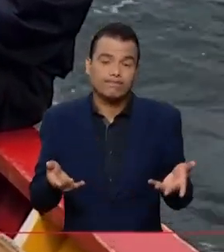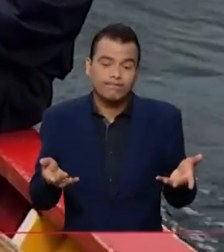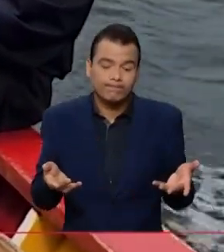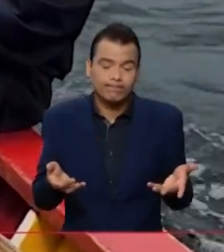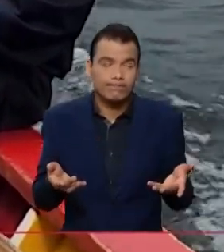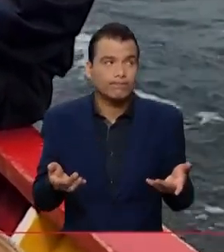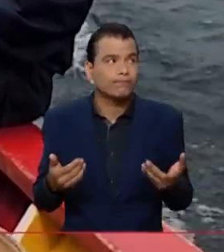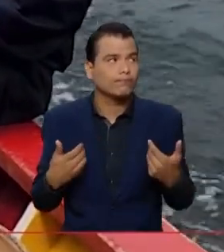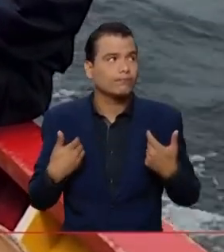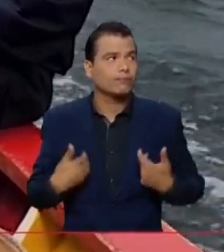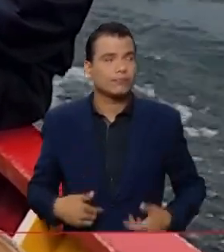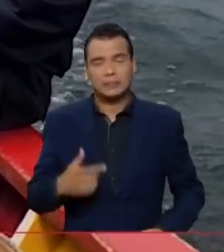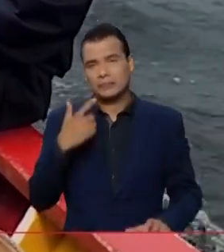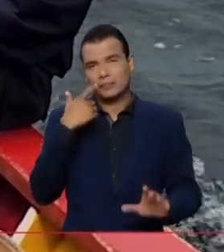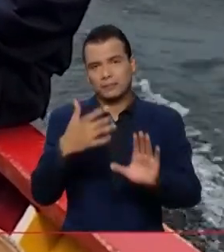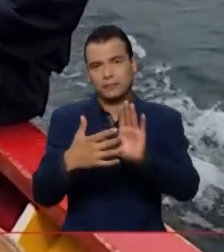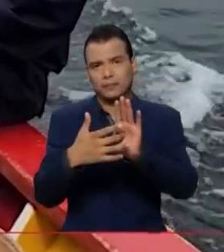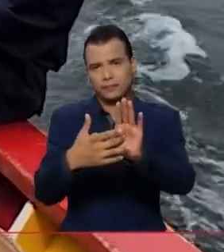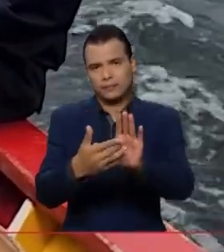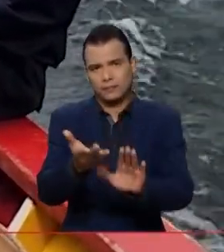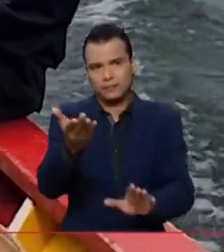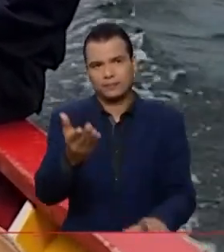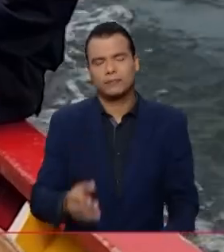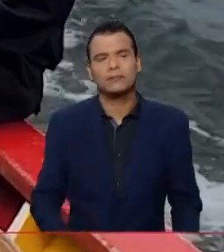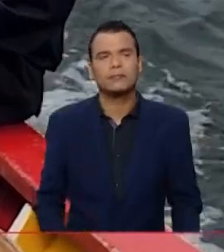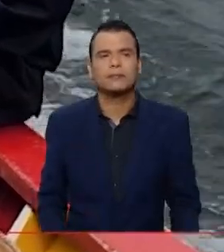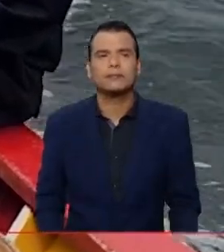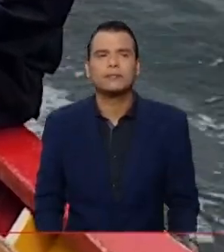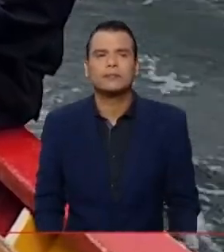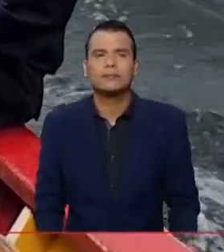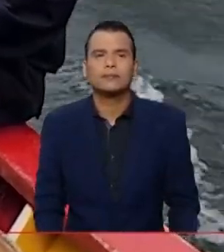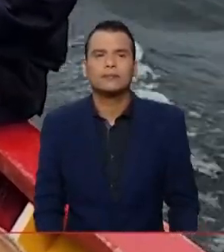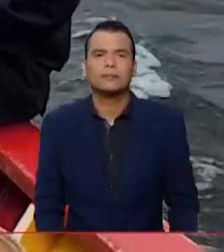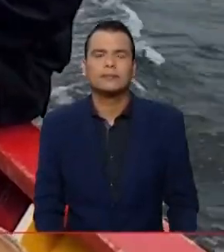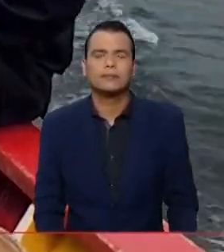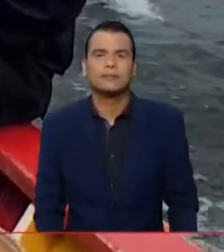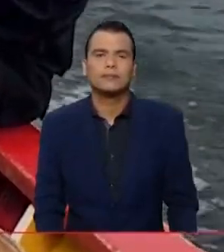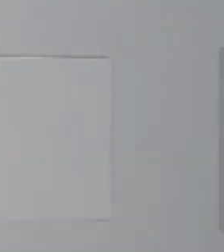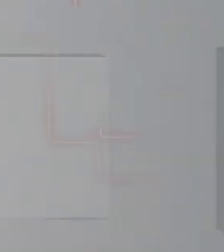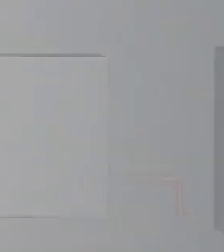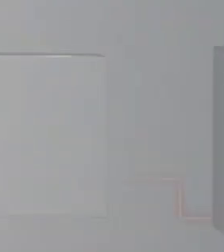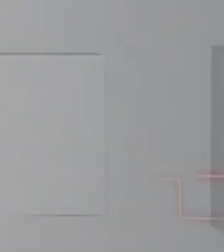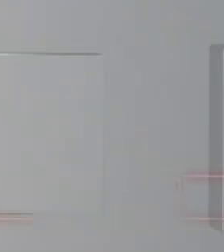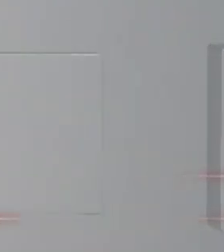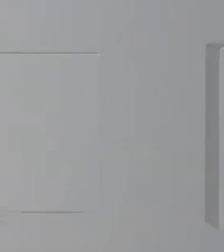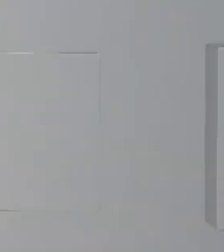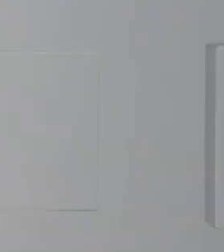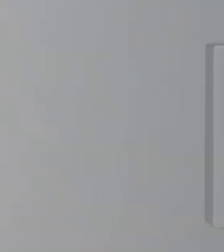suroccidente de Pasto, Winston Viracachapava, Telepacífico Noticias.